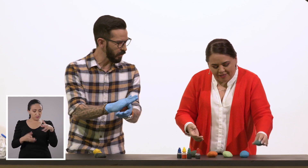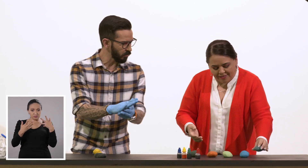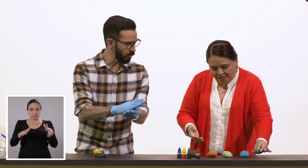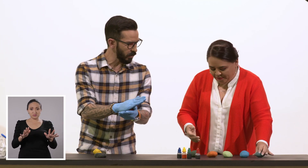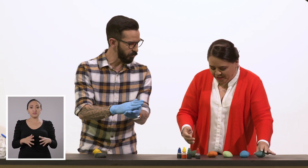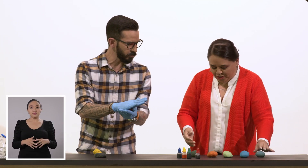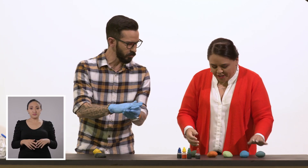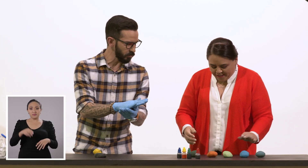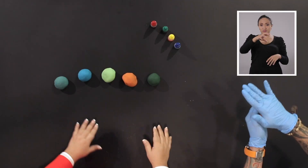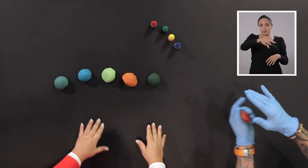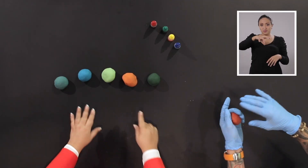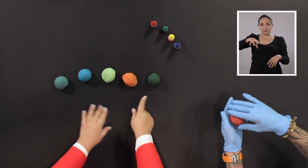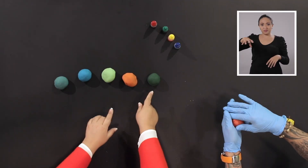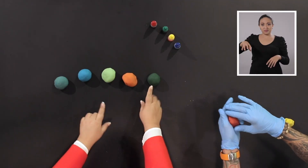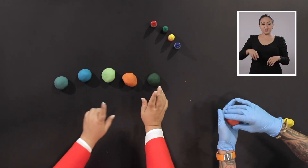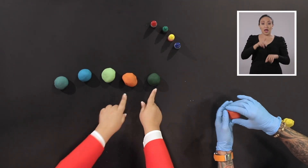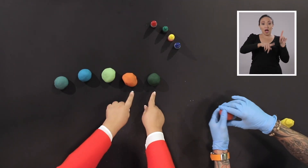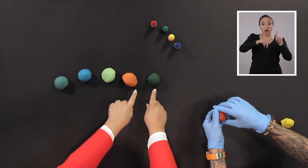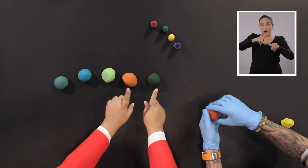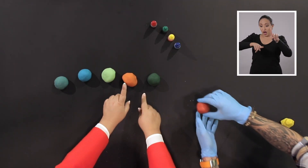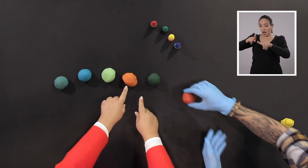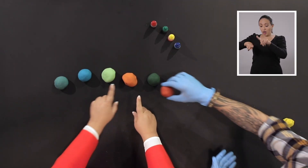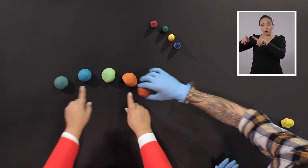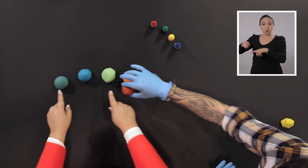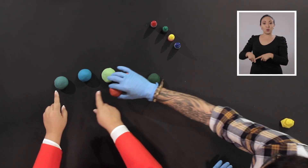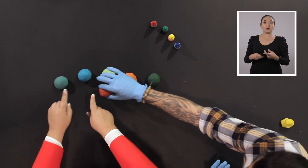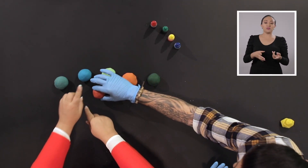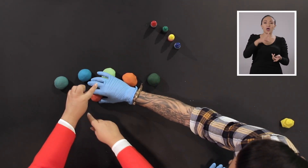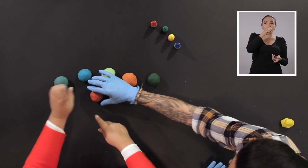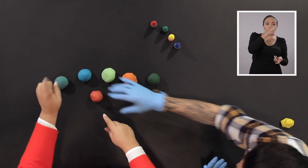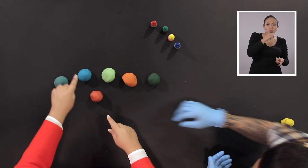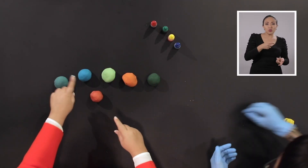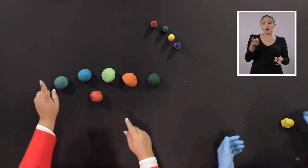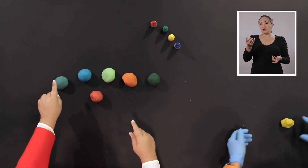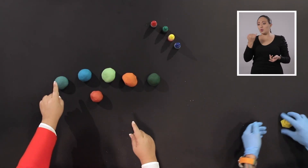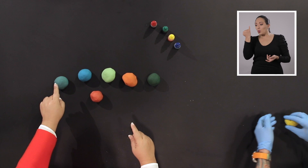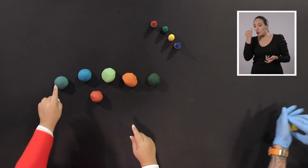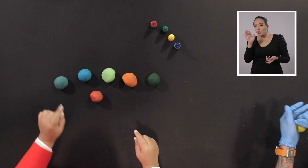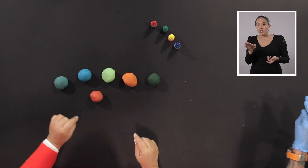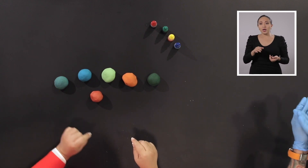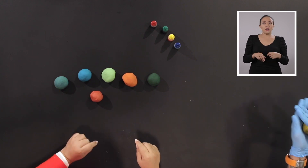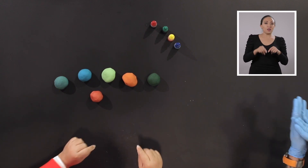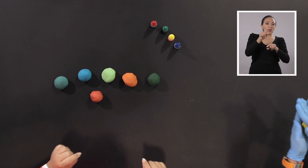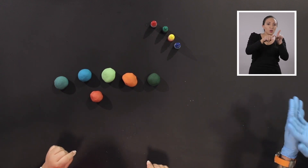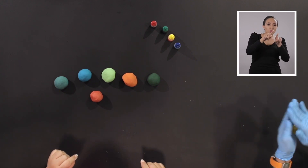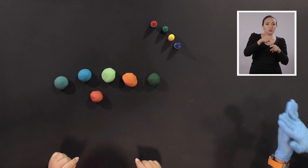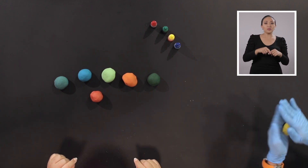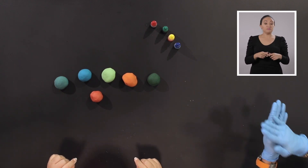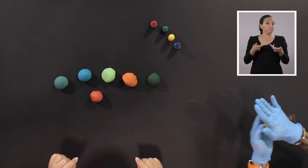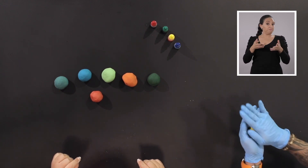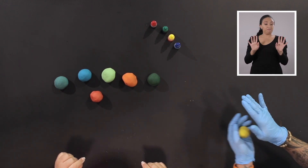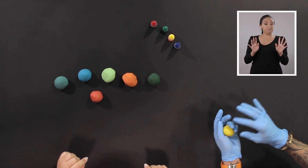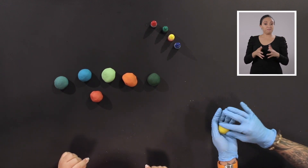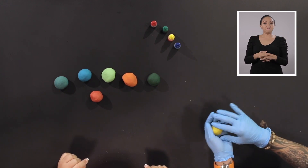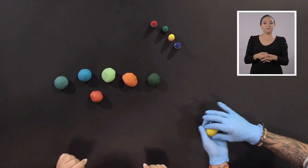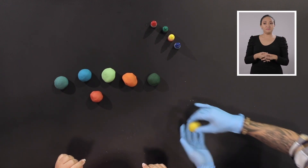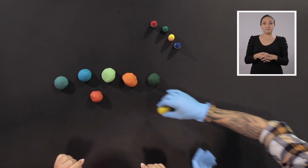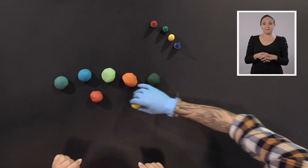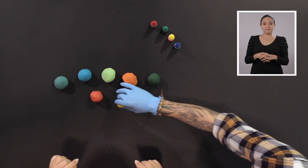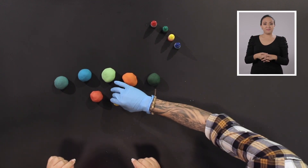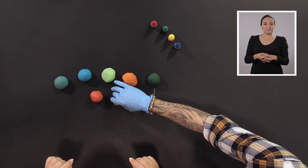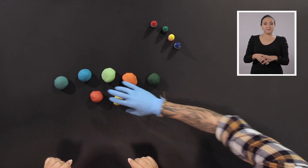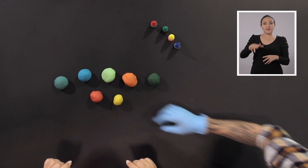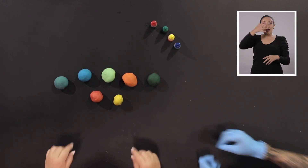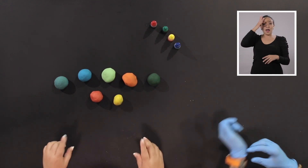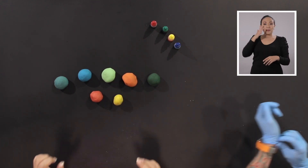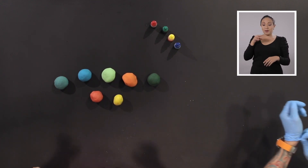también se adelantó. Yo hice ya varias. Verde, tomate. Tenemos un verde más claro. Un cartelillo, otro verde. Perfecto. Le voy a poner aquí el